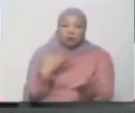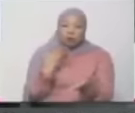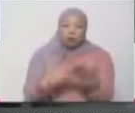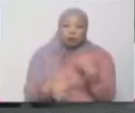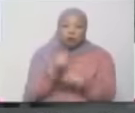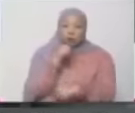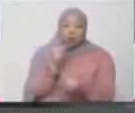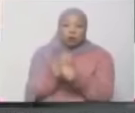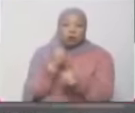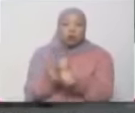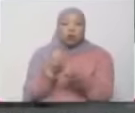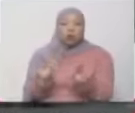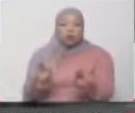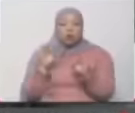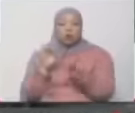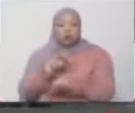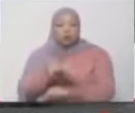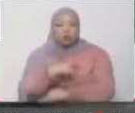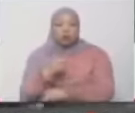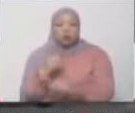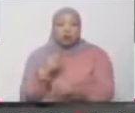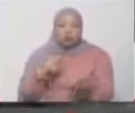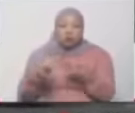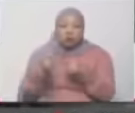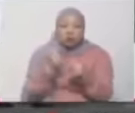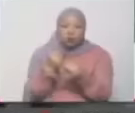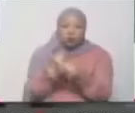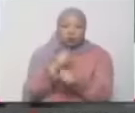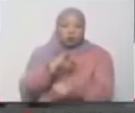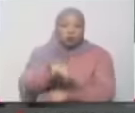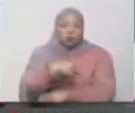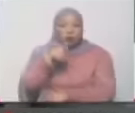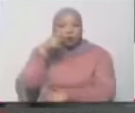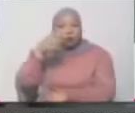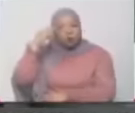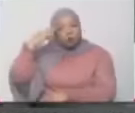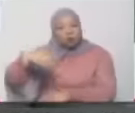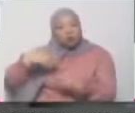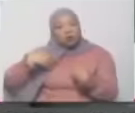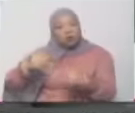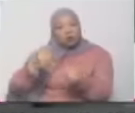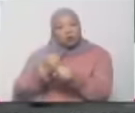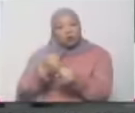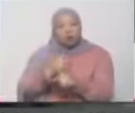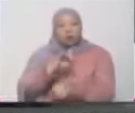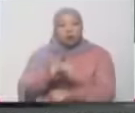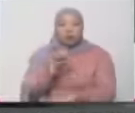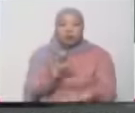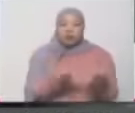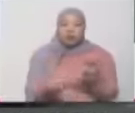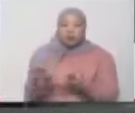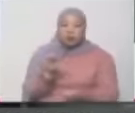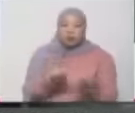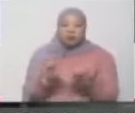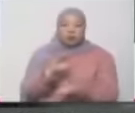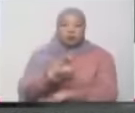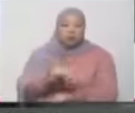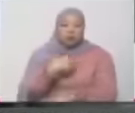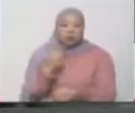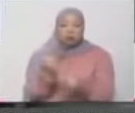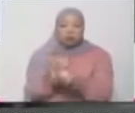ser especializadas, la Universidad de la Seguridad, la Universidad Militar, la Universidad de la Salud, la Universidad de la Ciencia, la Universidad de